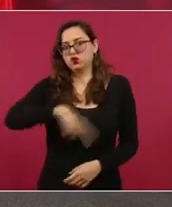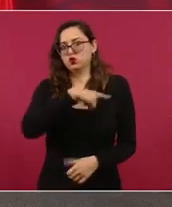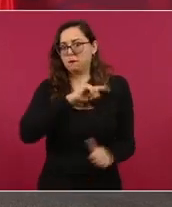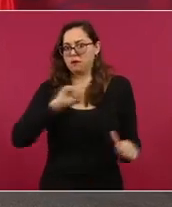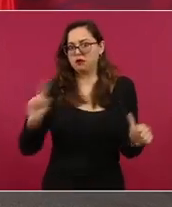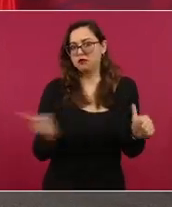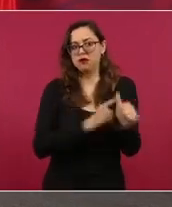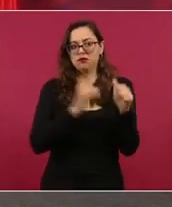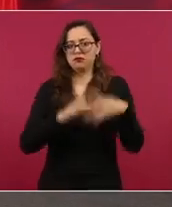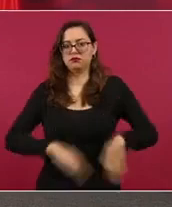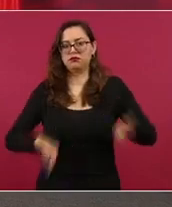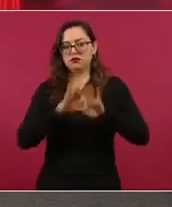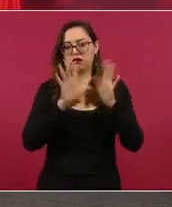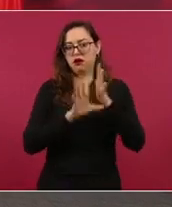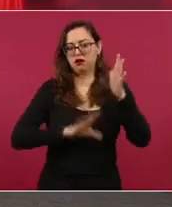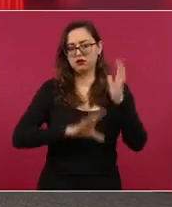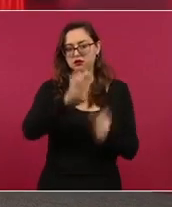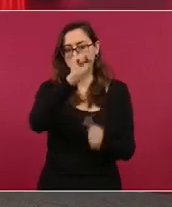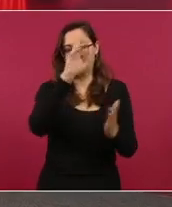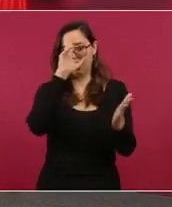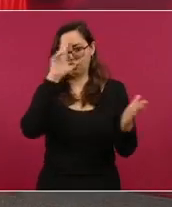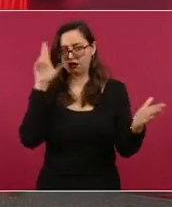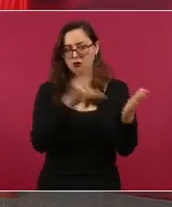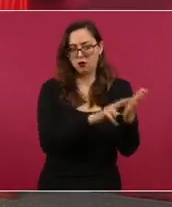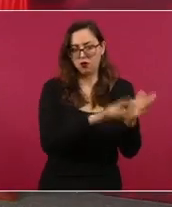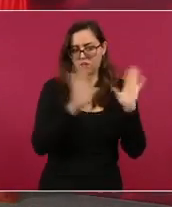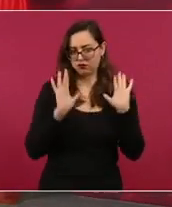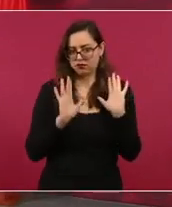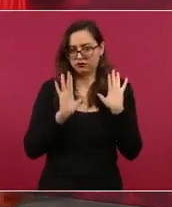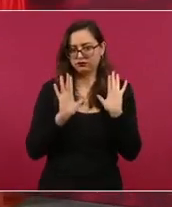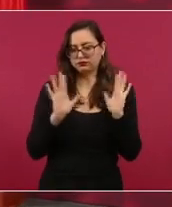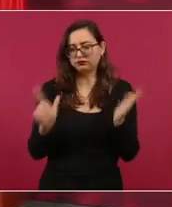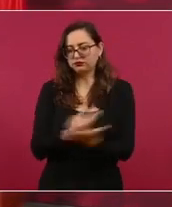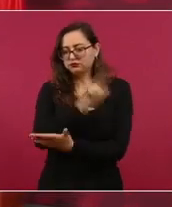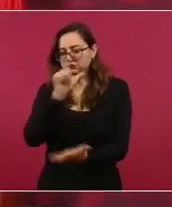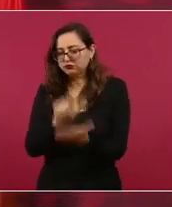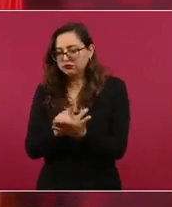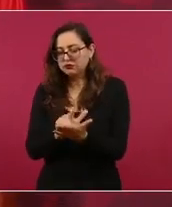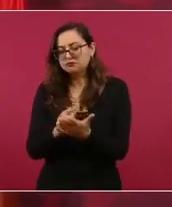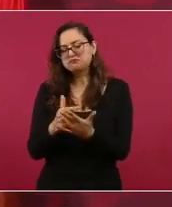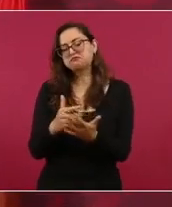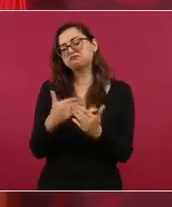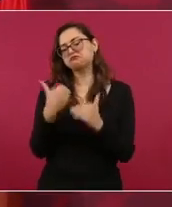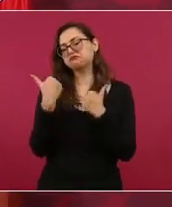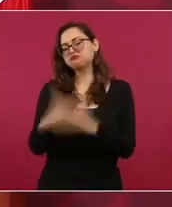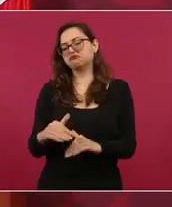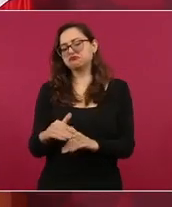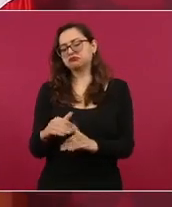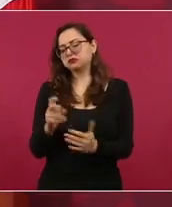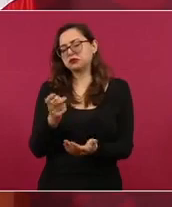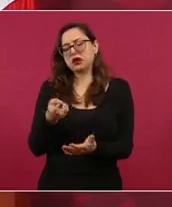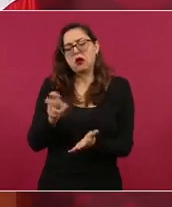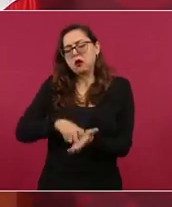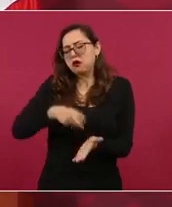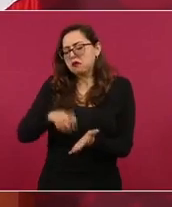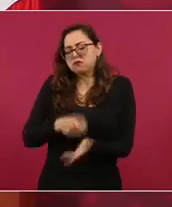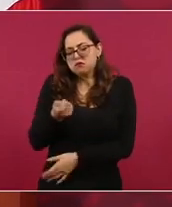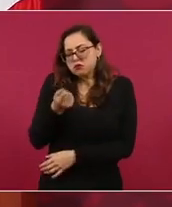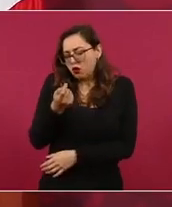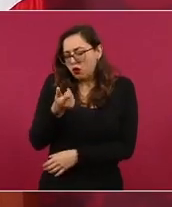eso es una reforma limitada, muy acotada,